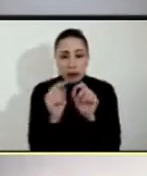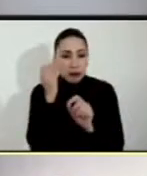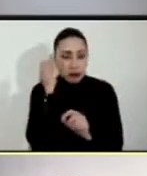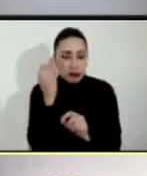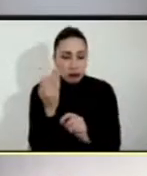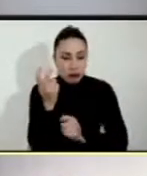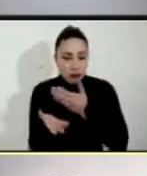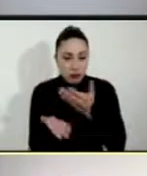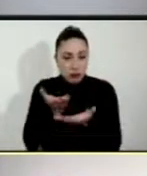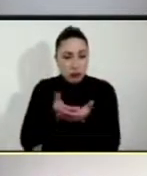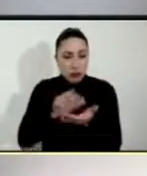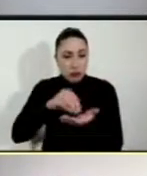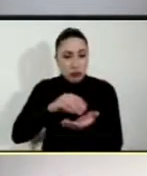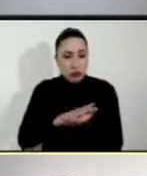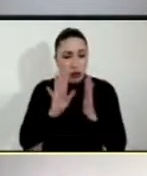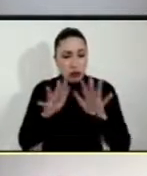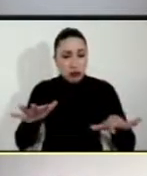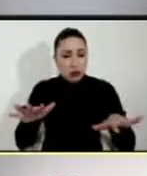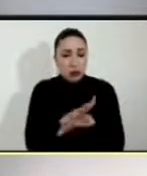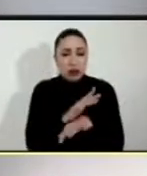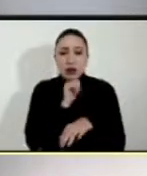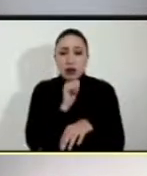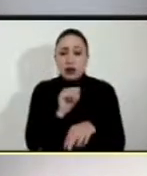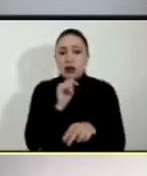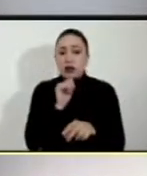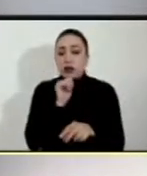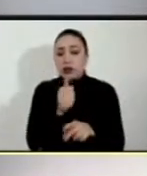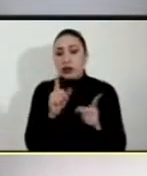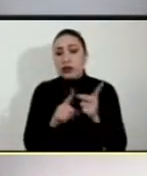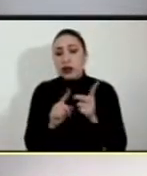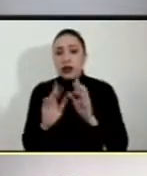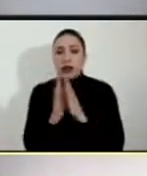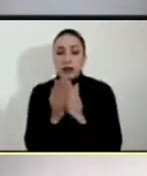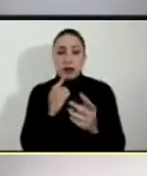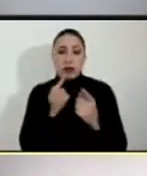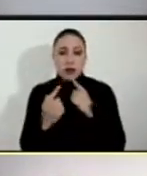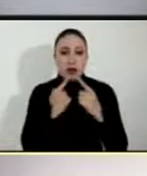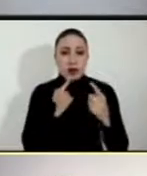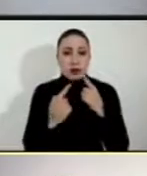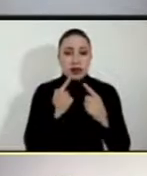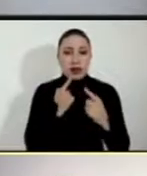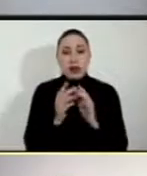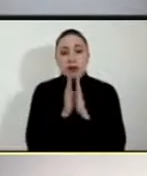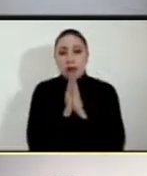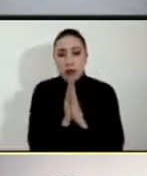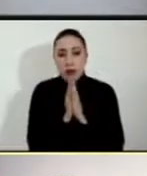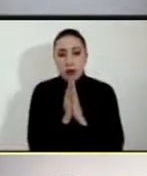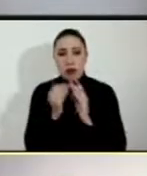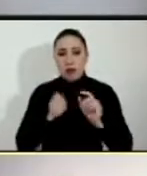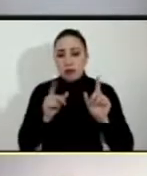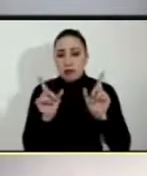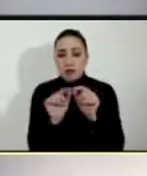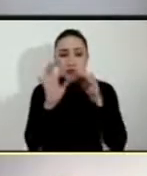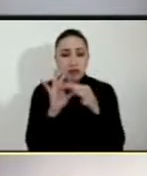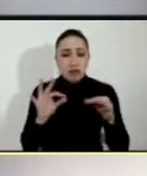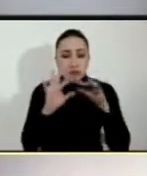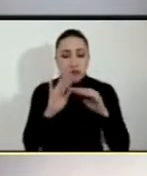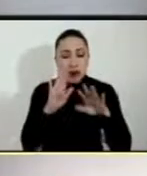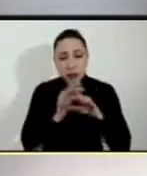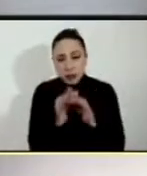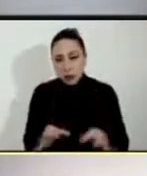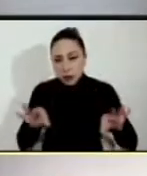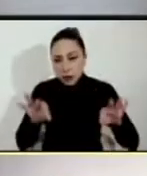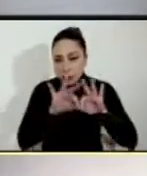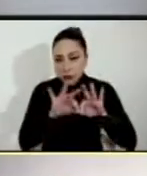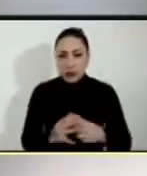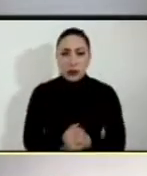de que solo expondré los puntos relevantes de la presente iniciativa, solicito su inserción íntegra en el diario de los debates. Una